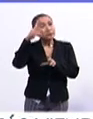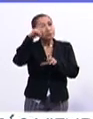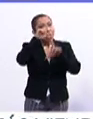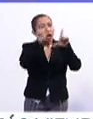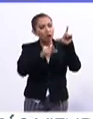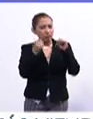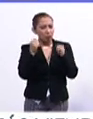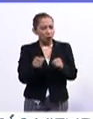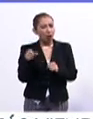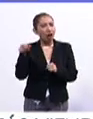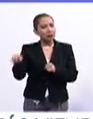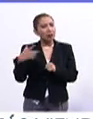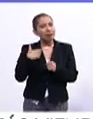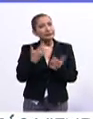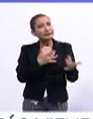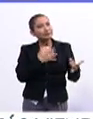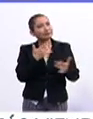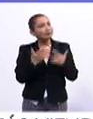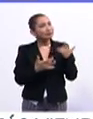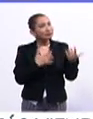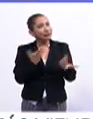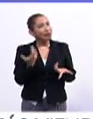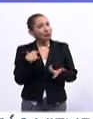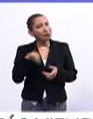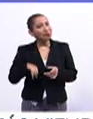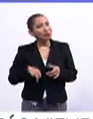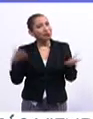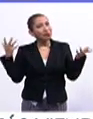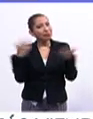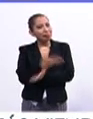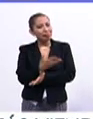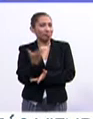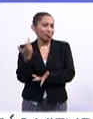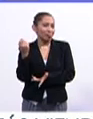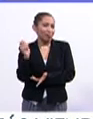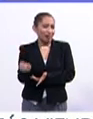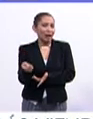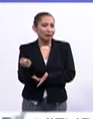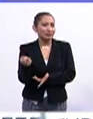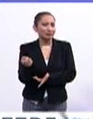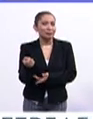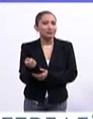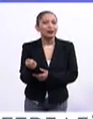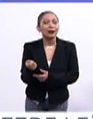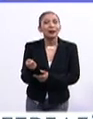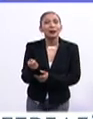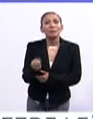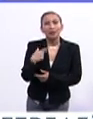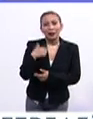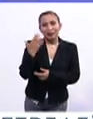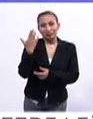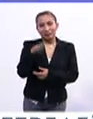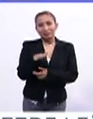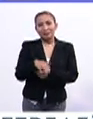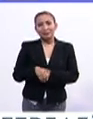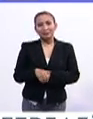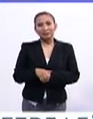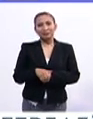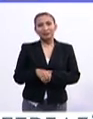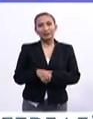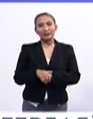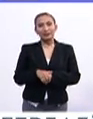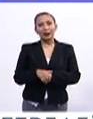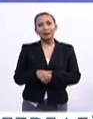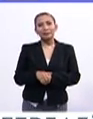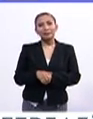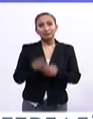y seguramente le ha generado pues una grata sorpresa en términos generales porque, bueno, como ya lo sabemos,